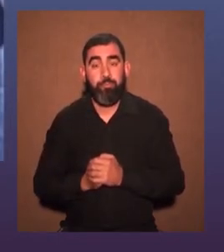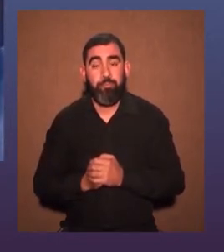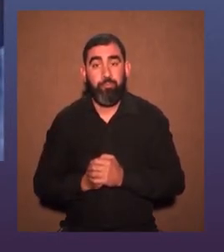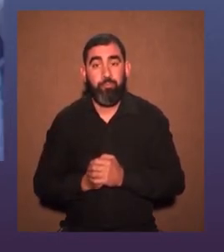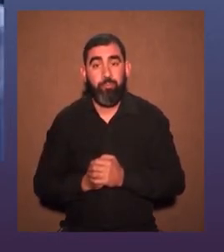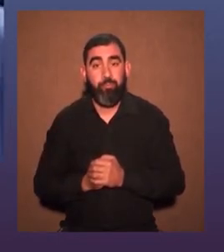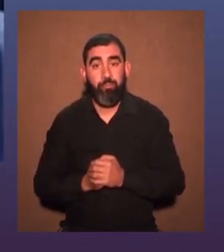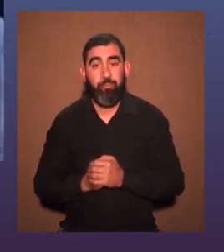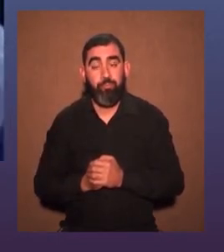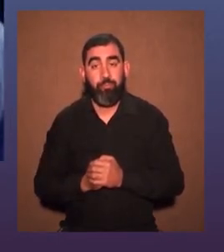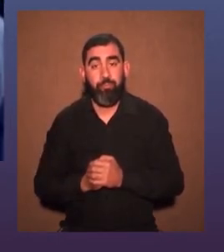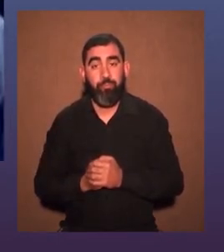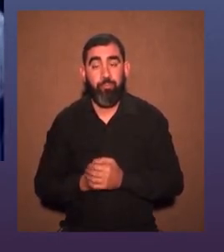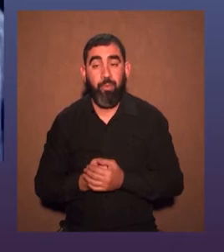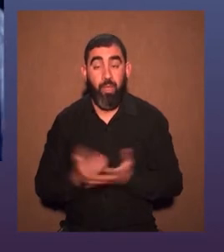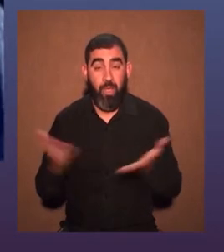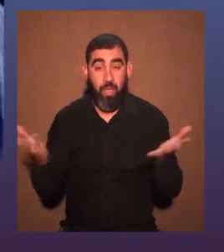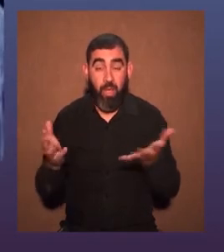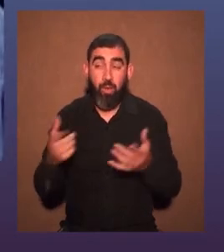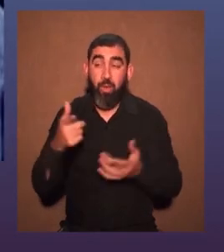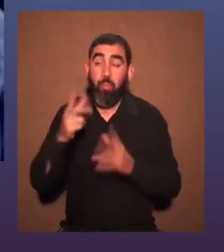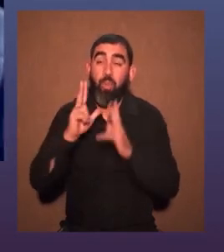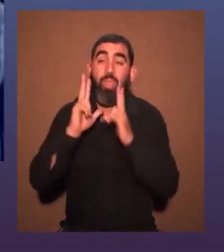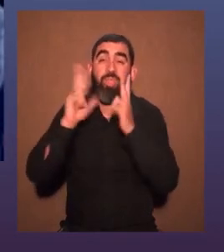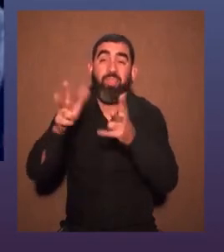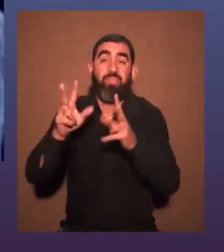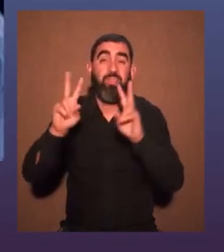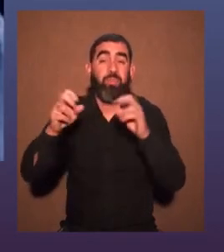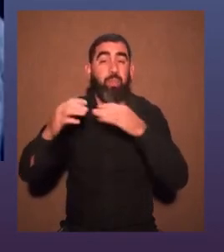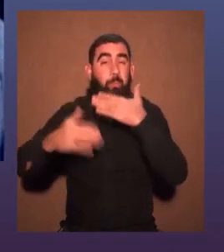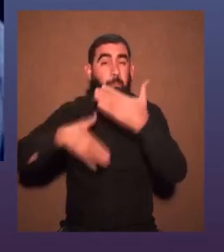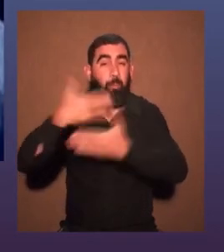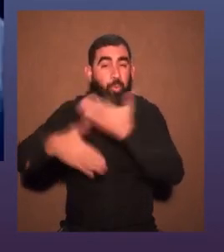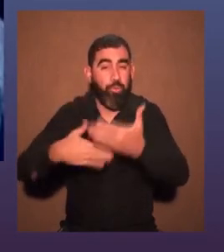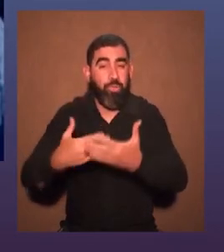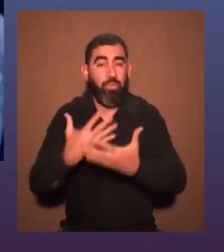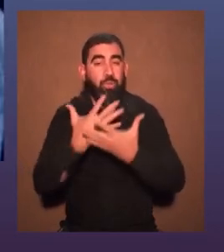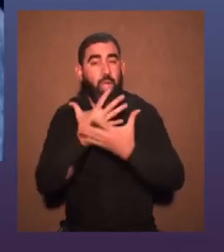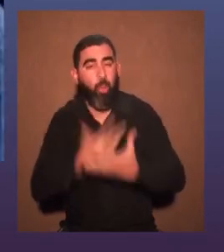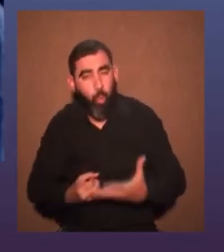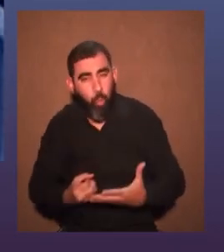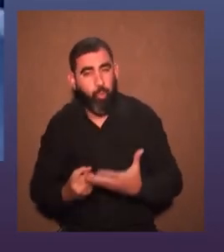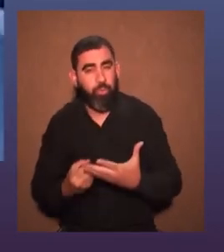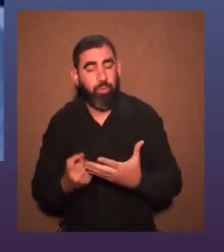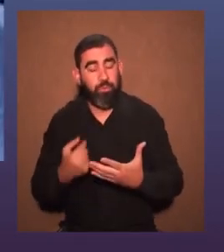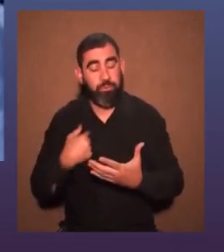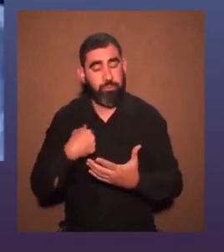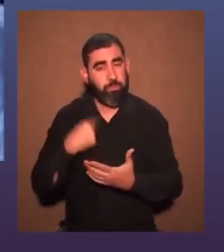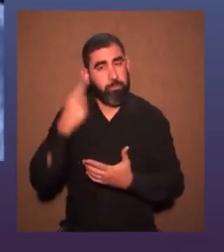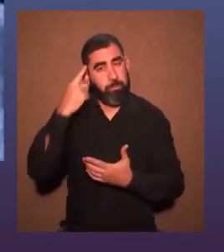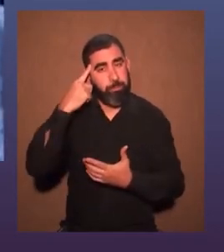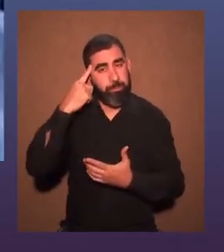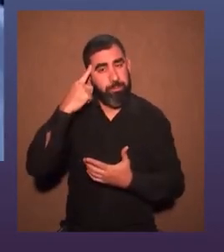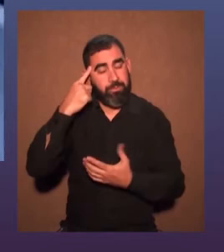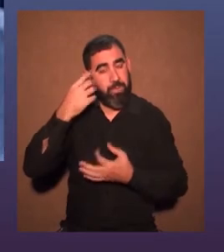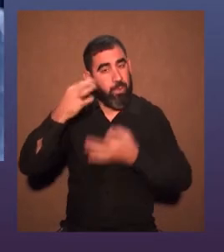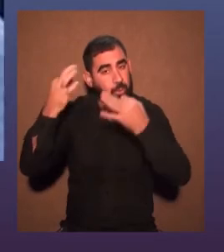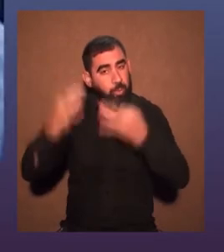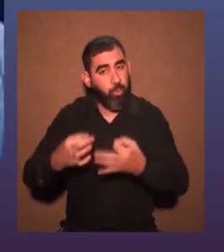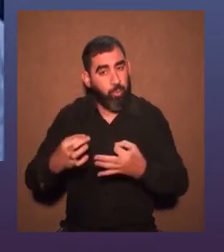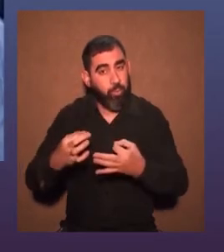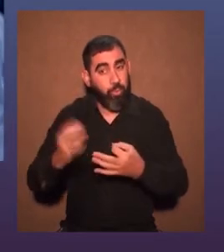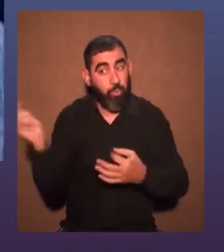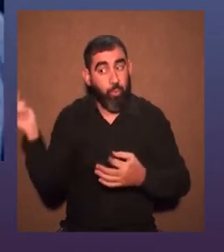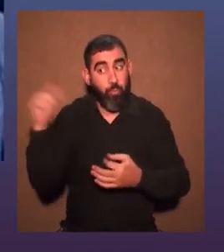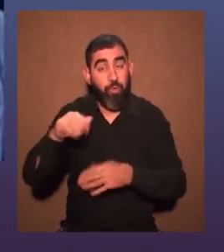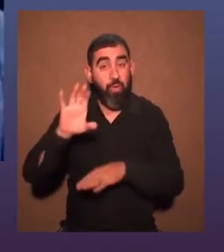Ahora que decías recién lo de los procesos de angustia y demás, venía pensando que justo